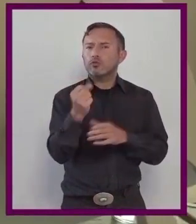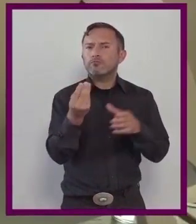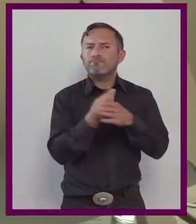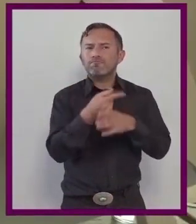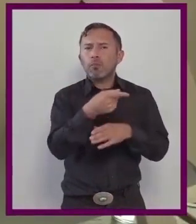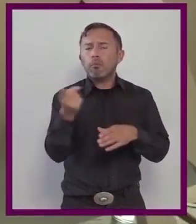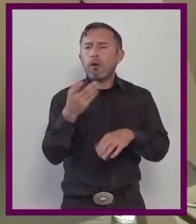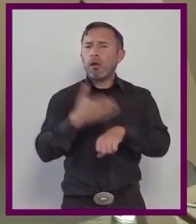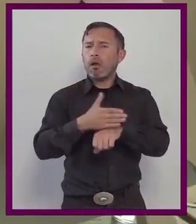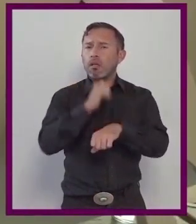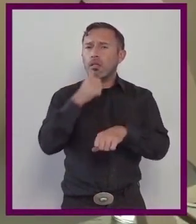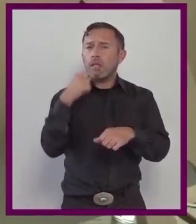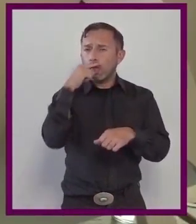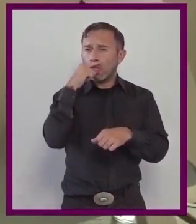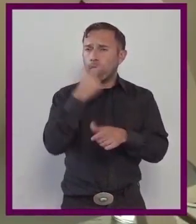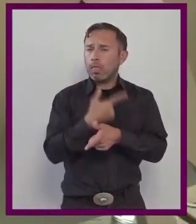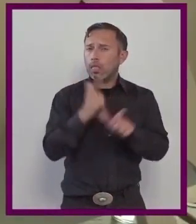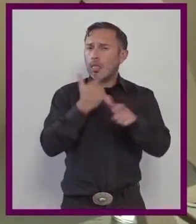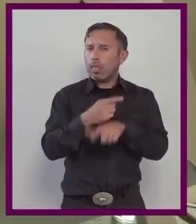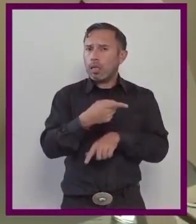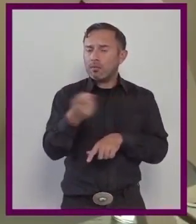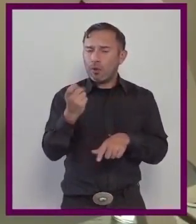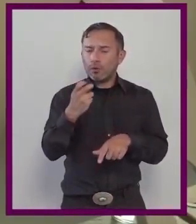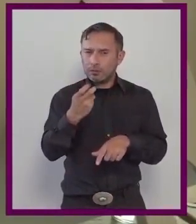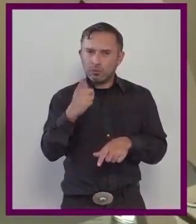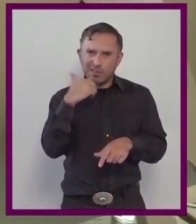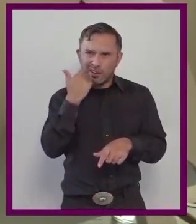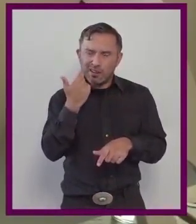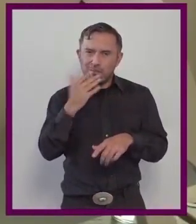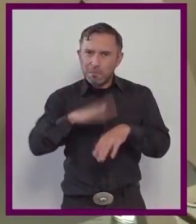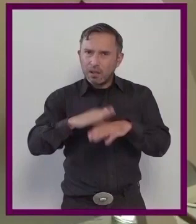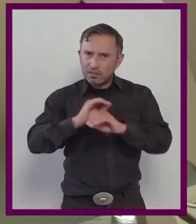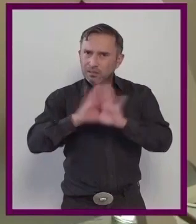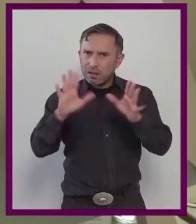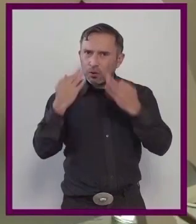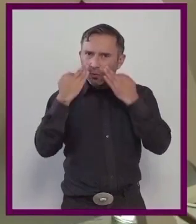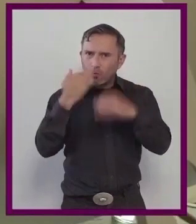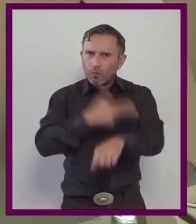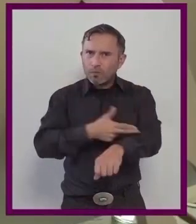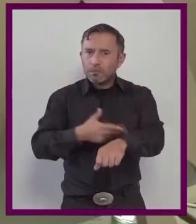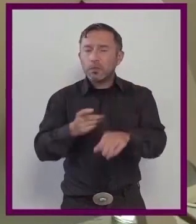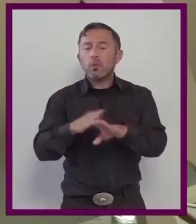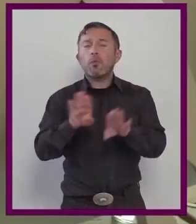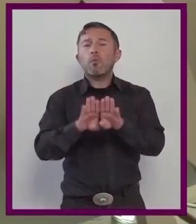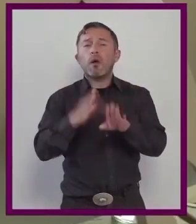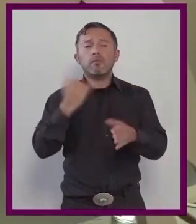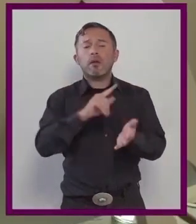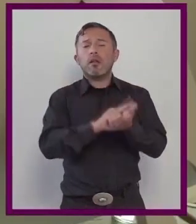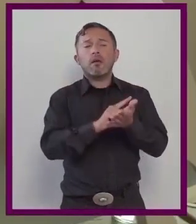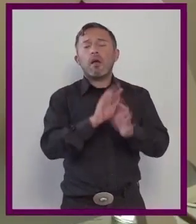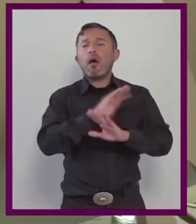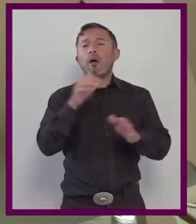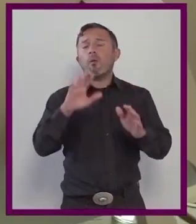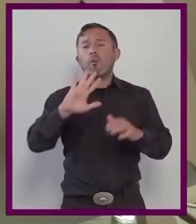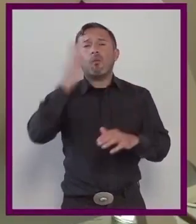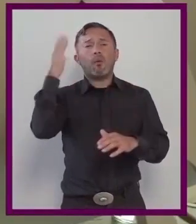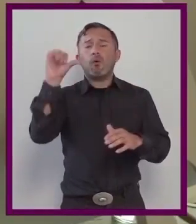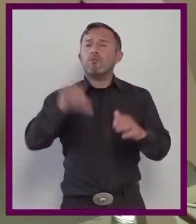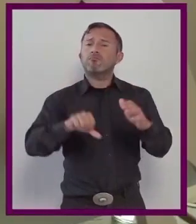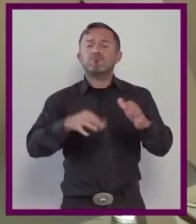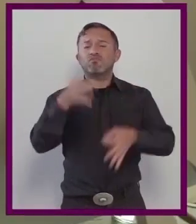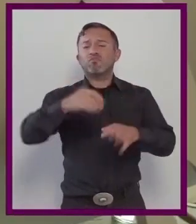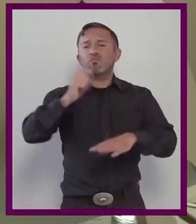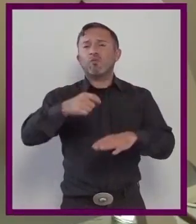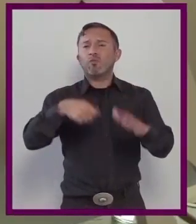creo que esta parte lo acaba de decir, es hacer las cosas mucho más transparentes, no como regirnos a las leyes de antes y ya robó, meterlo a la